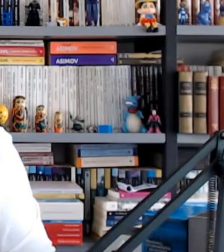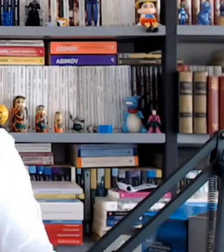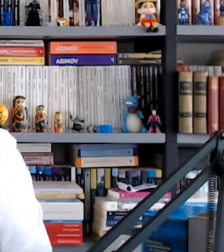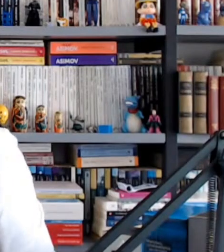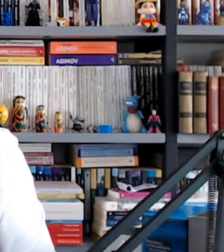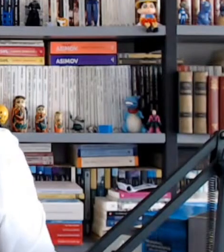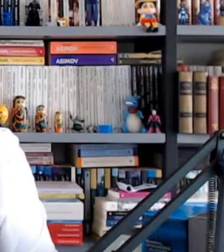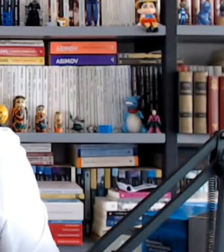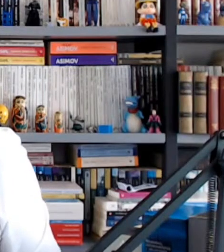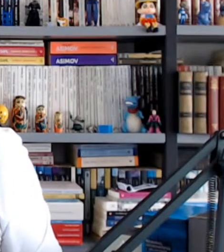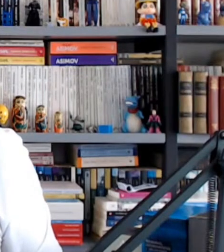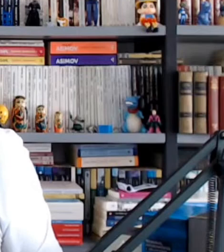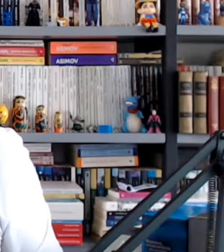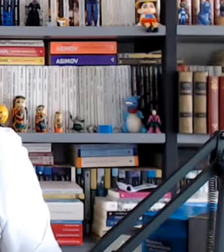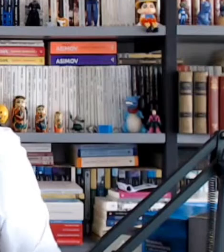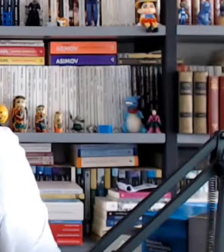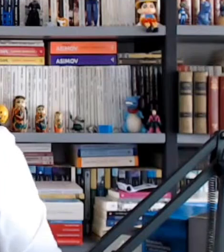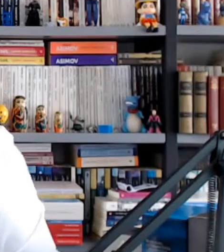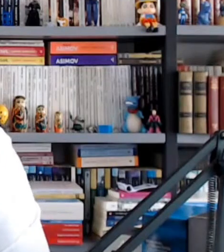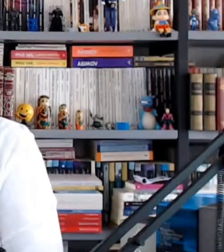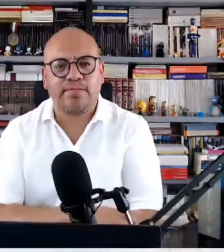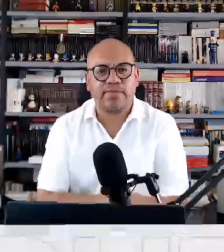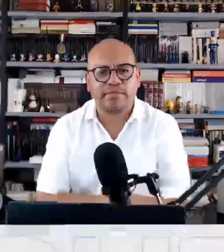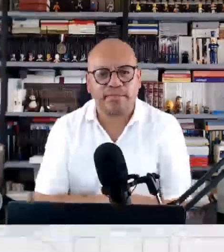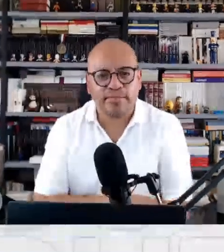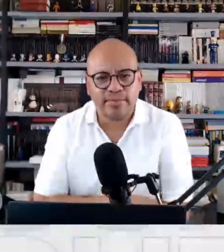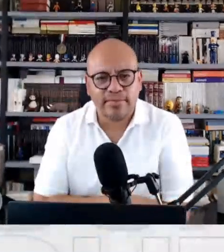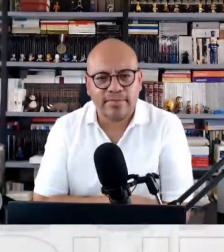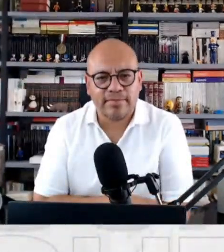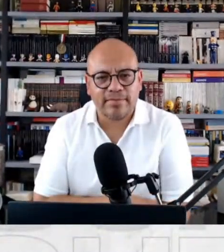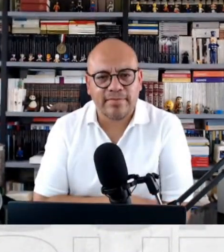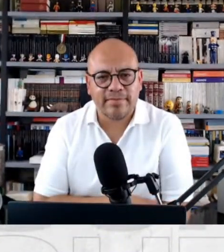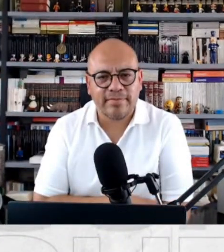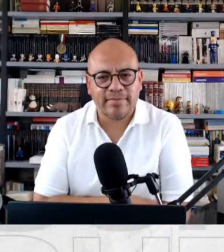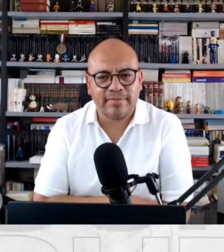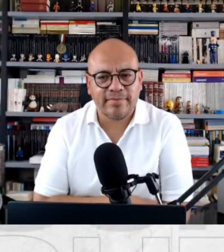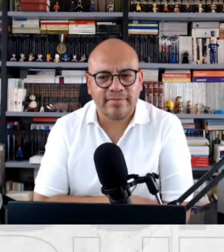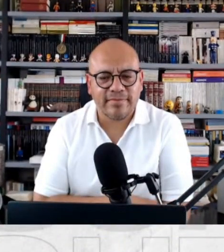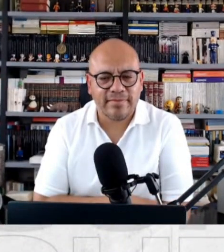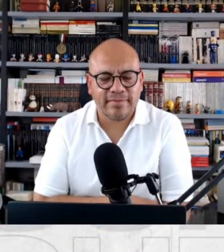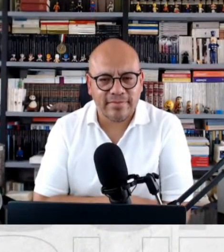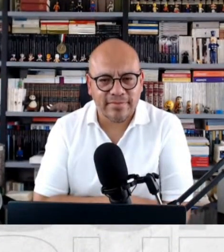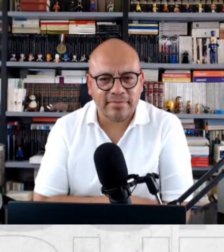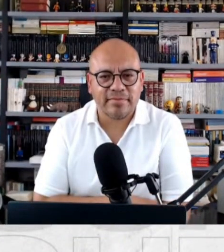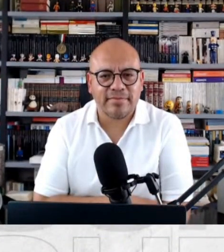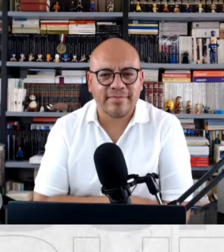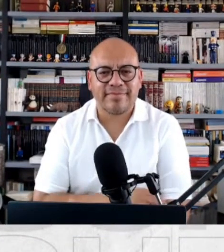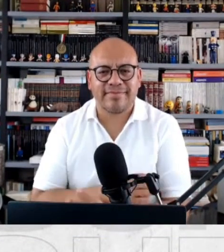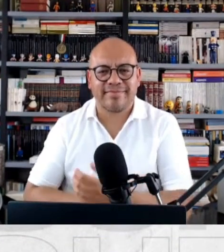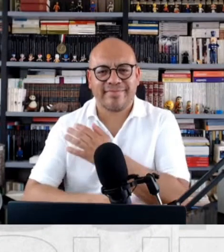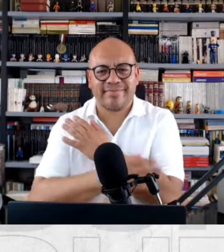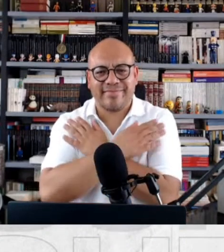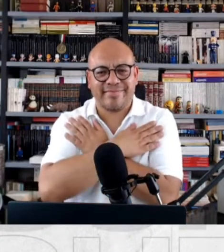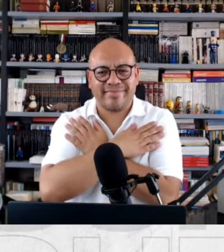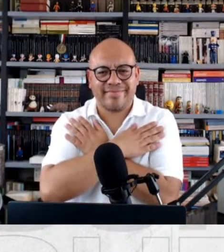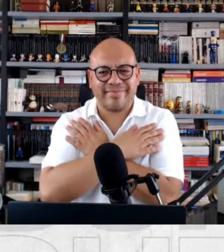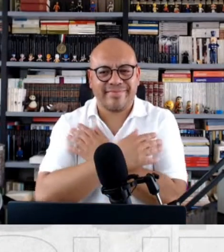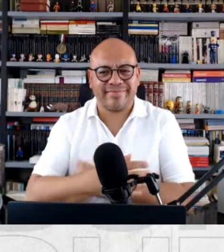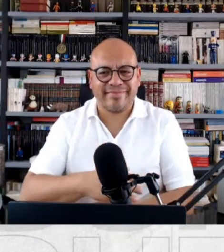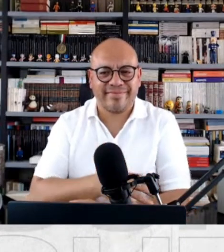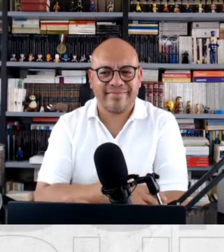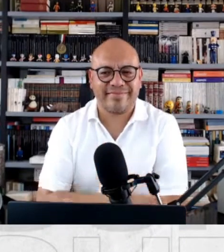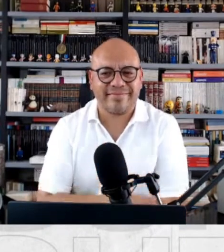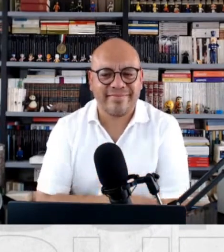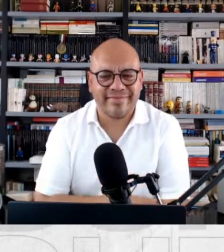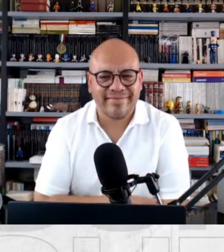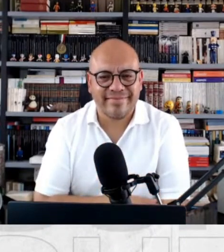estamos al pendiente de la información. Claro que sí, querido Ricardo Sevilla, te mando un abrazo. Me da siempre mucho